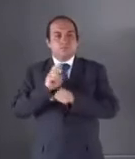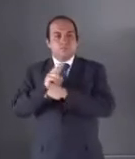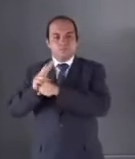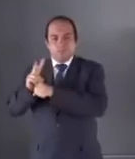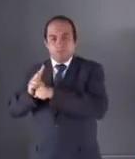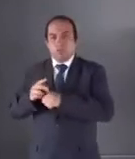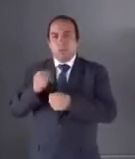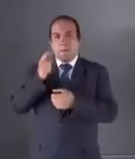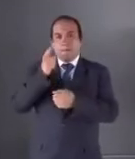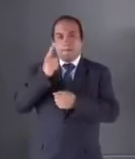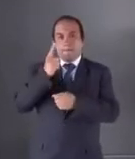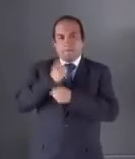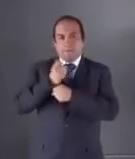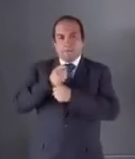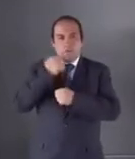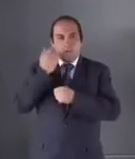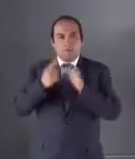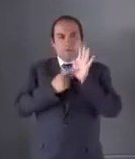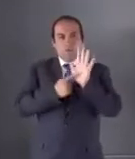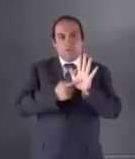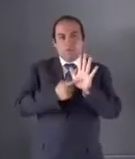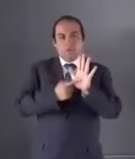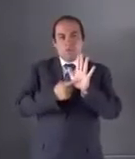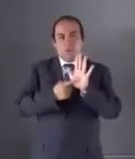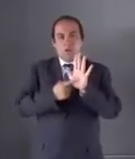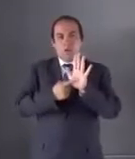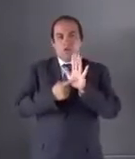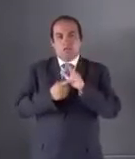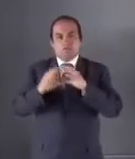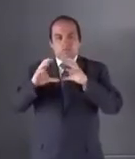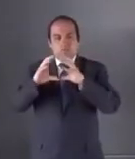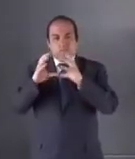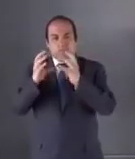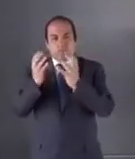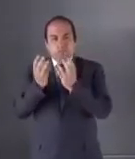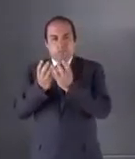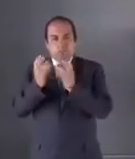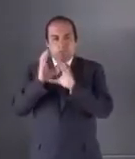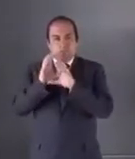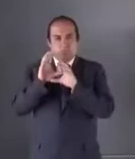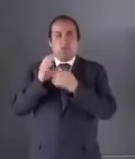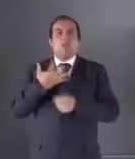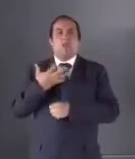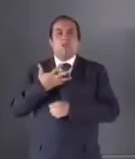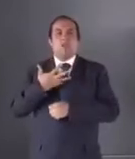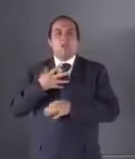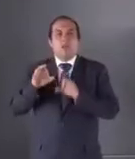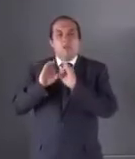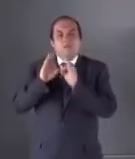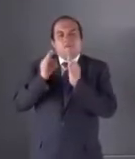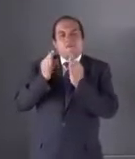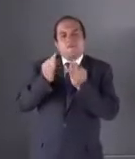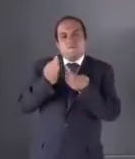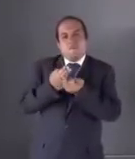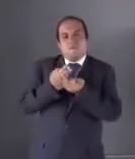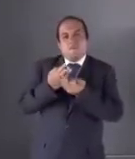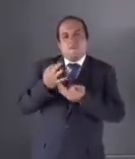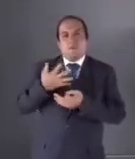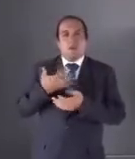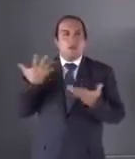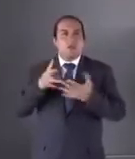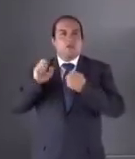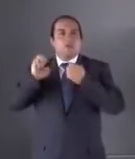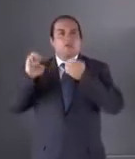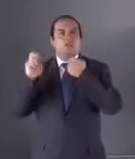describir, la cabina, una cabina que tiene un diseño que ganó premio en Europa